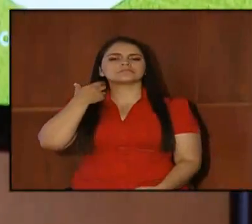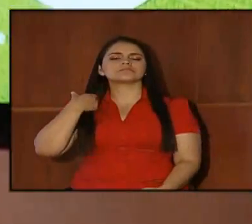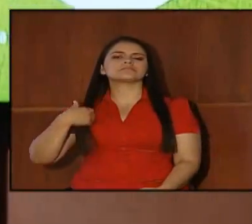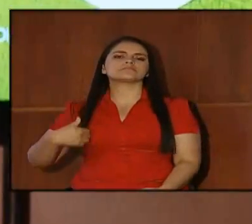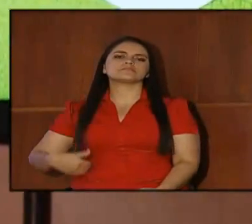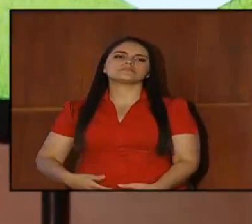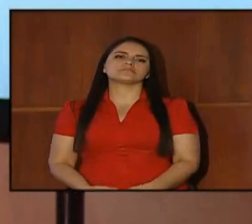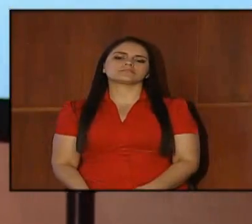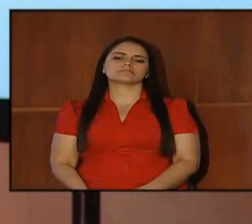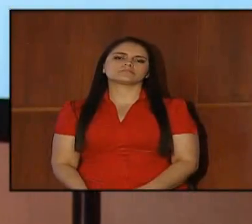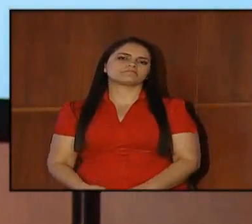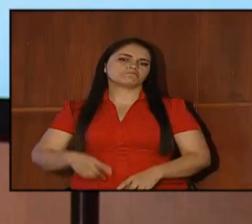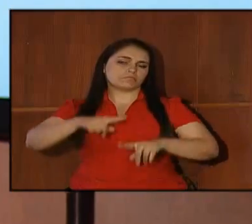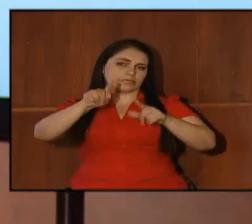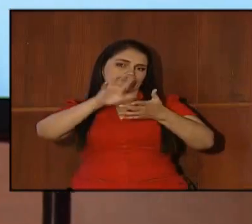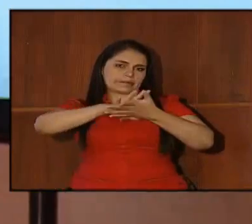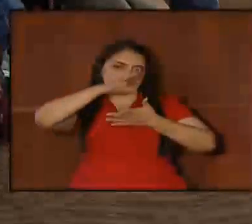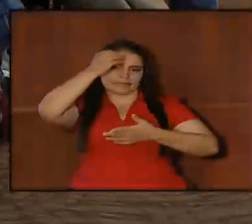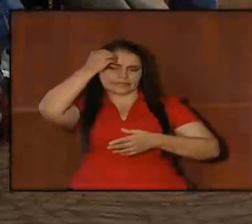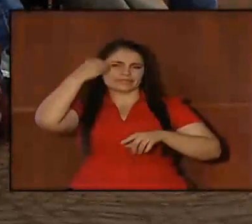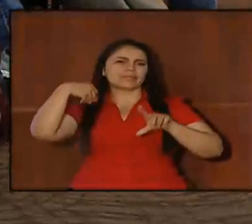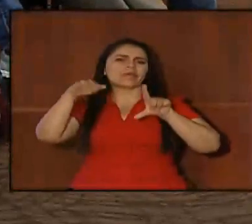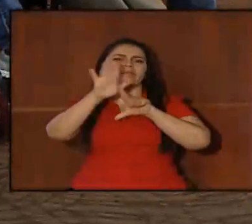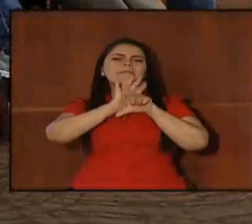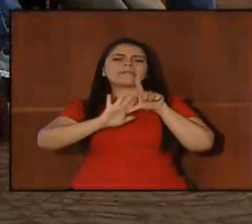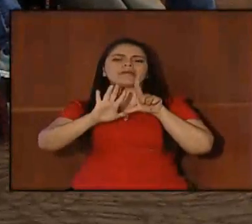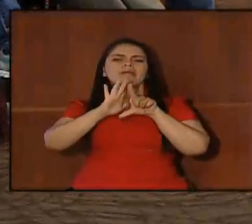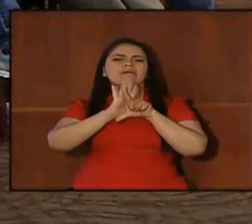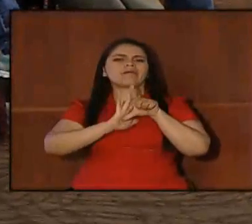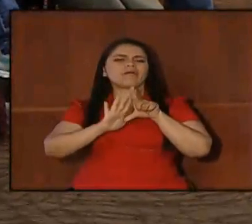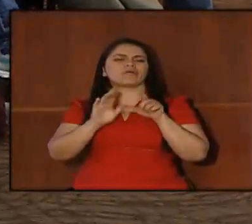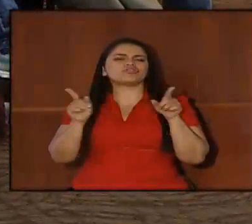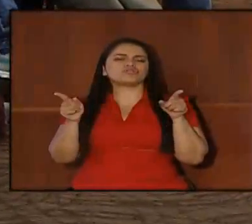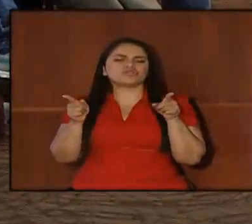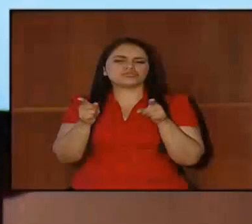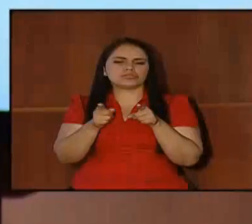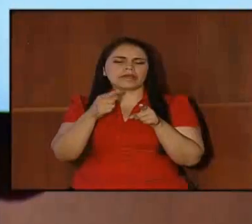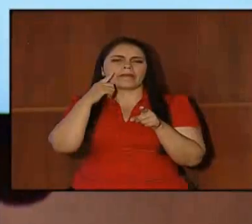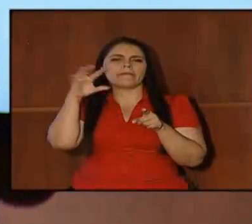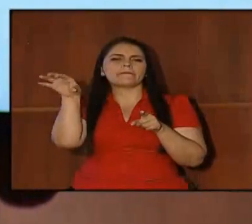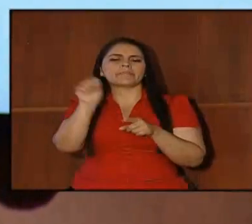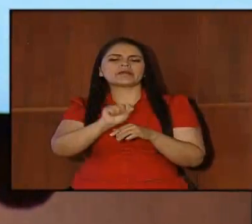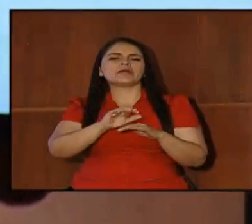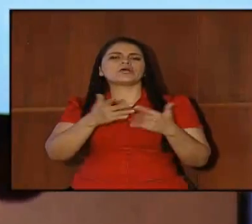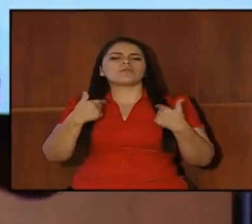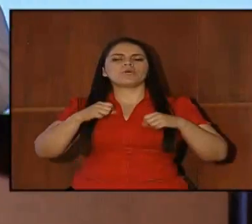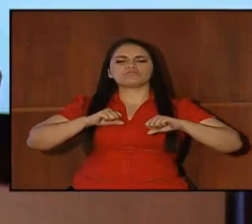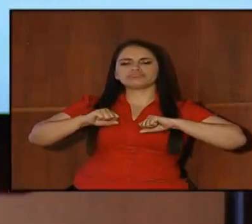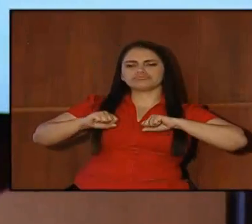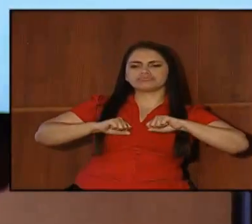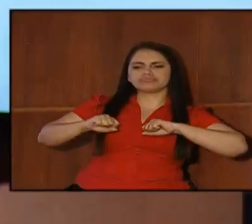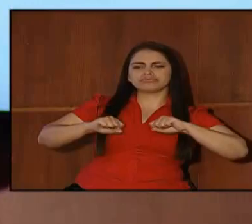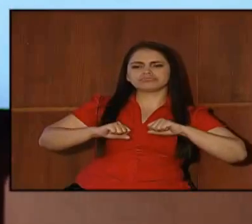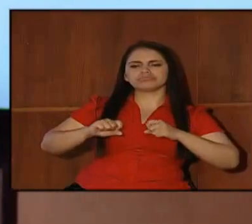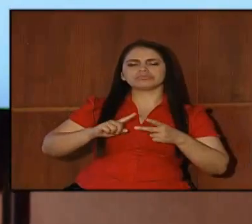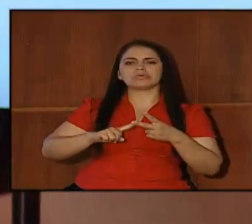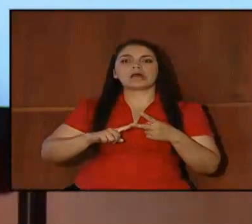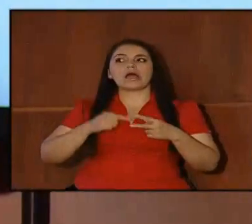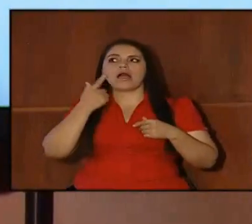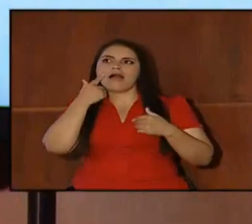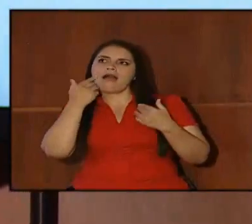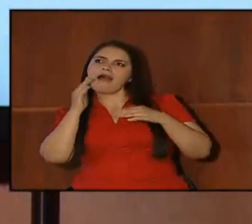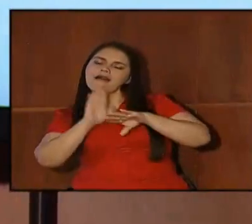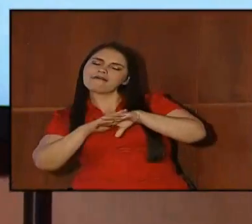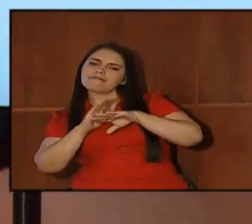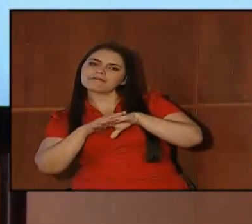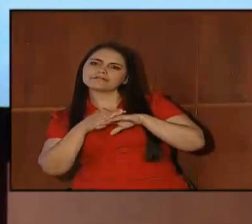ustedes lo aprendan. Vamos a ver un video corto, ese video corto es donde ustedes van a ver cómo se moviliza, vamos a dar unas alertas y unos